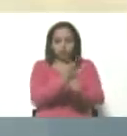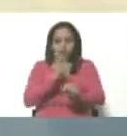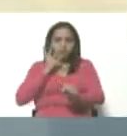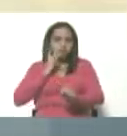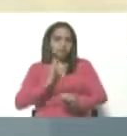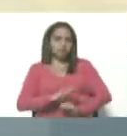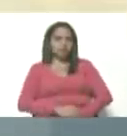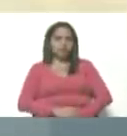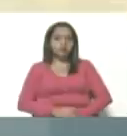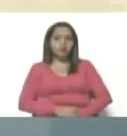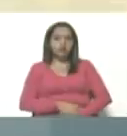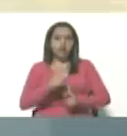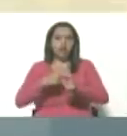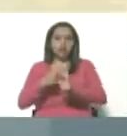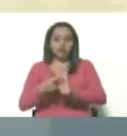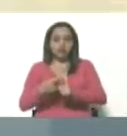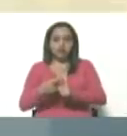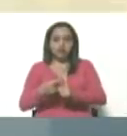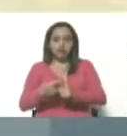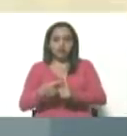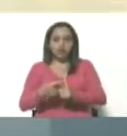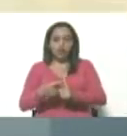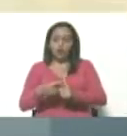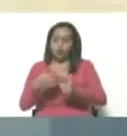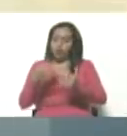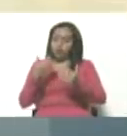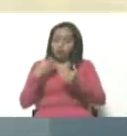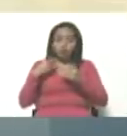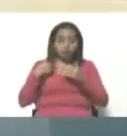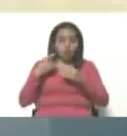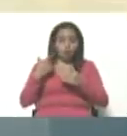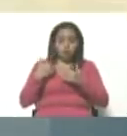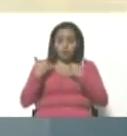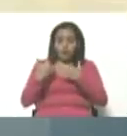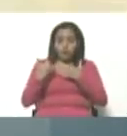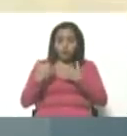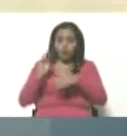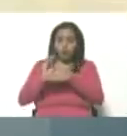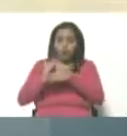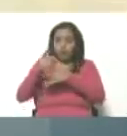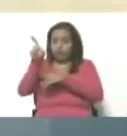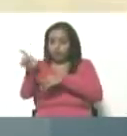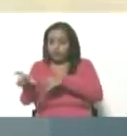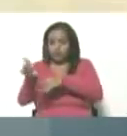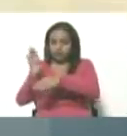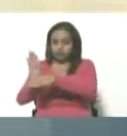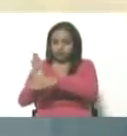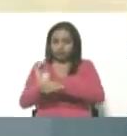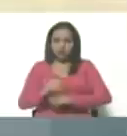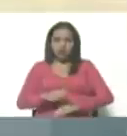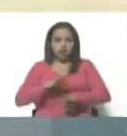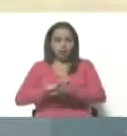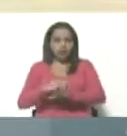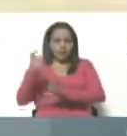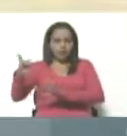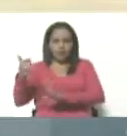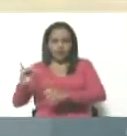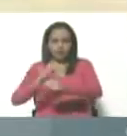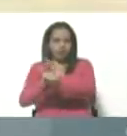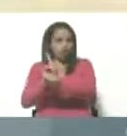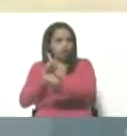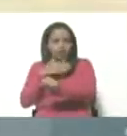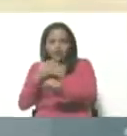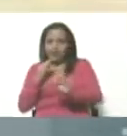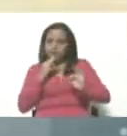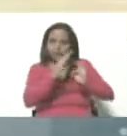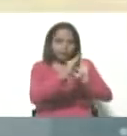Y entonces uno se cuida como para no pegárselo a los demás. Porque yo me imagino, la gente que tiene el coronavirus no quiere pegárselo